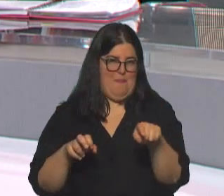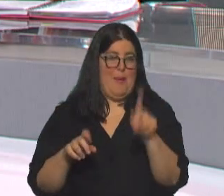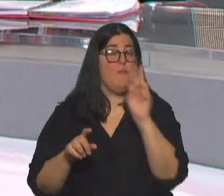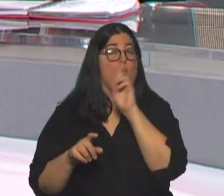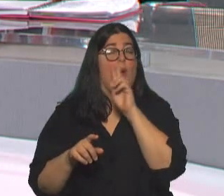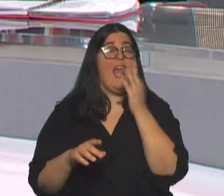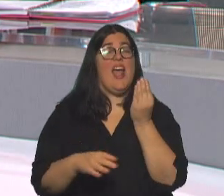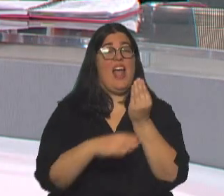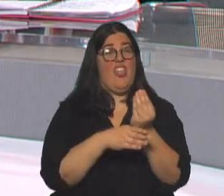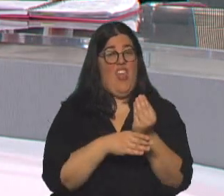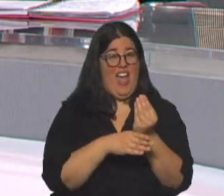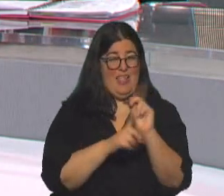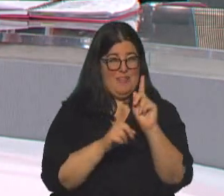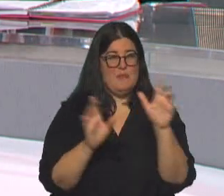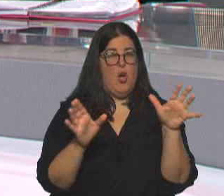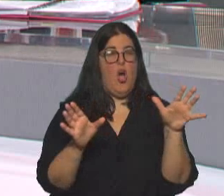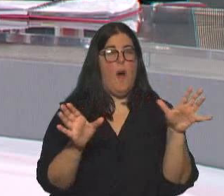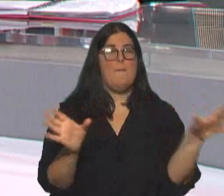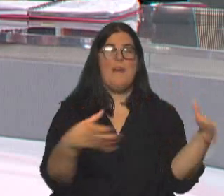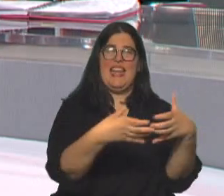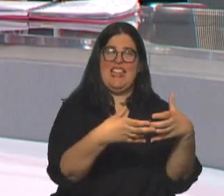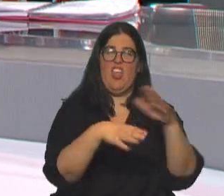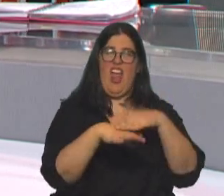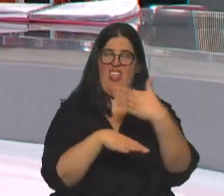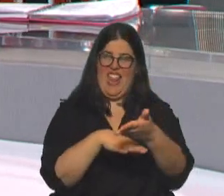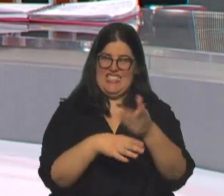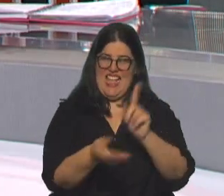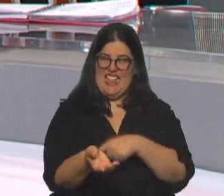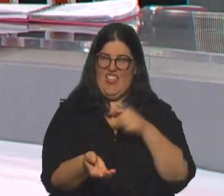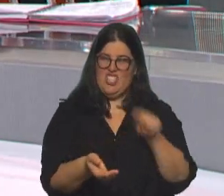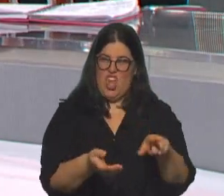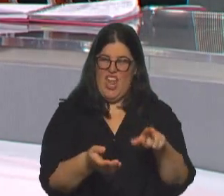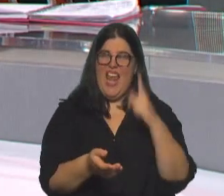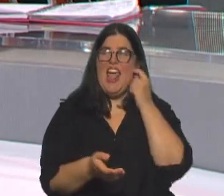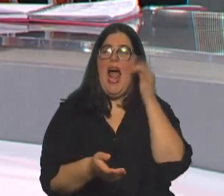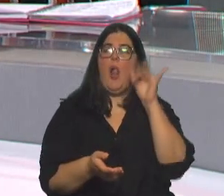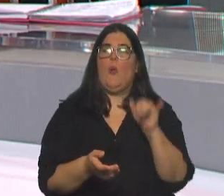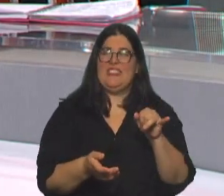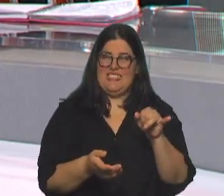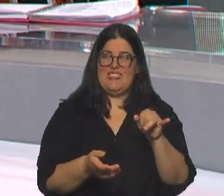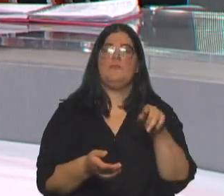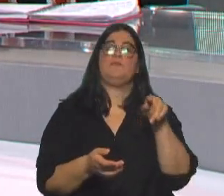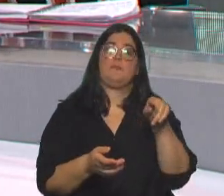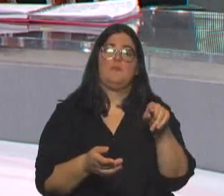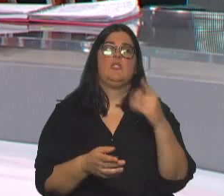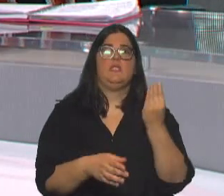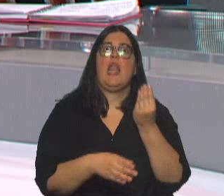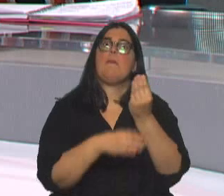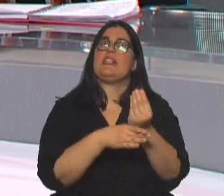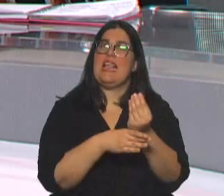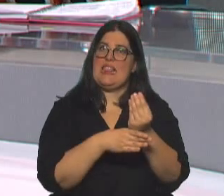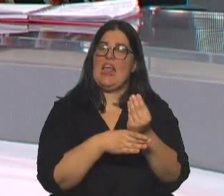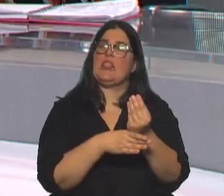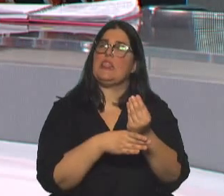que va por bueno, los partidos de la derecha tradicional, Xóchitl Gálvez, es precisamente una de las representantes de lo